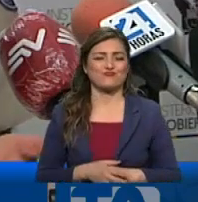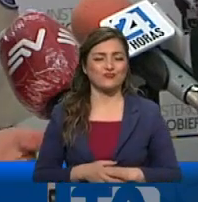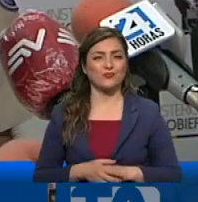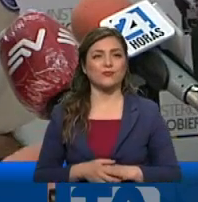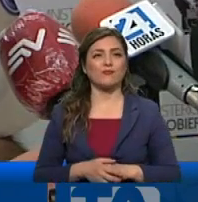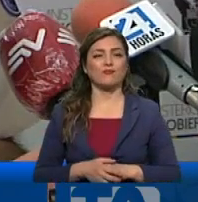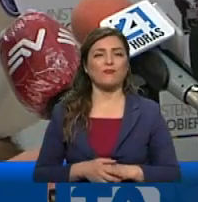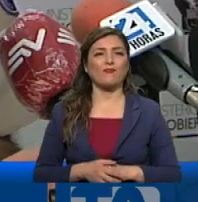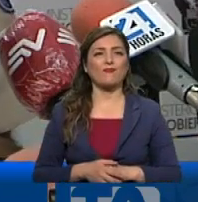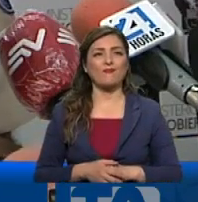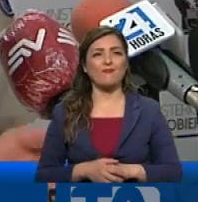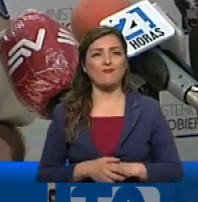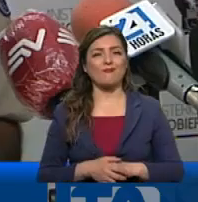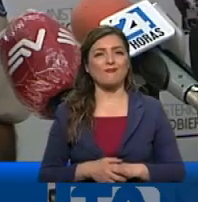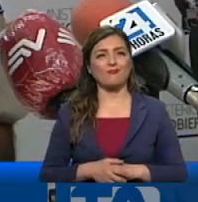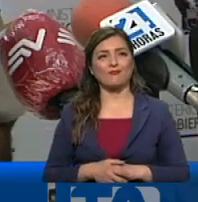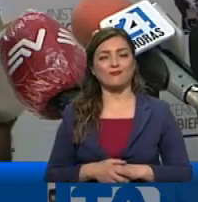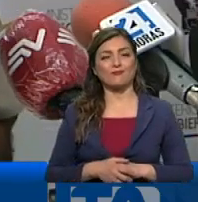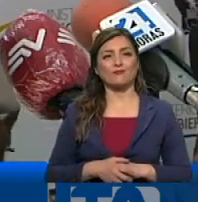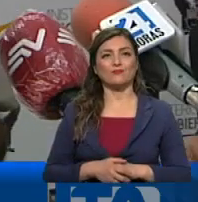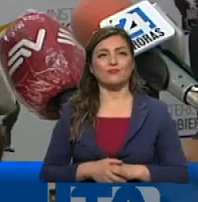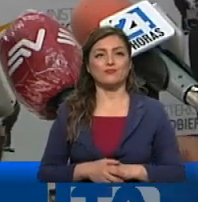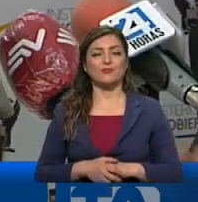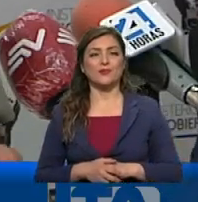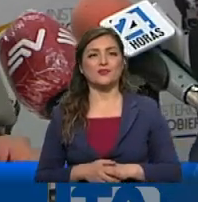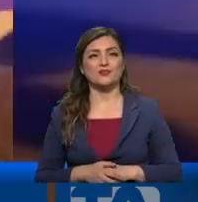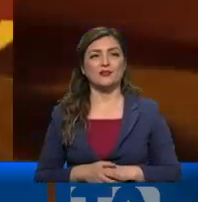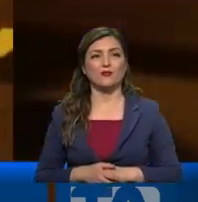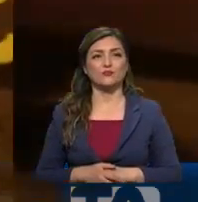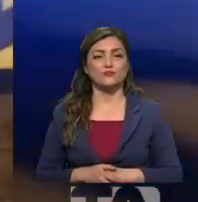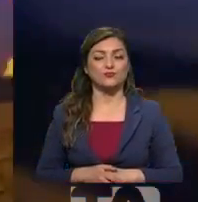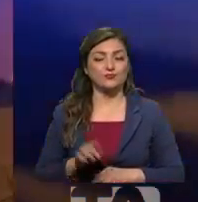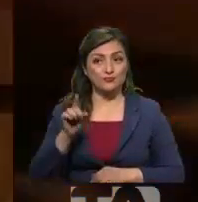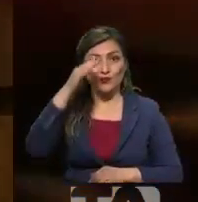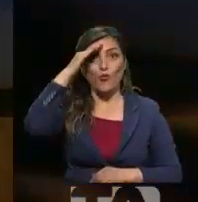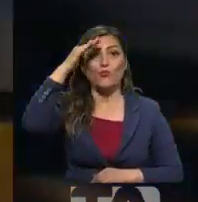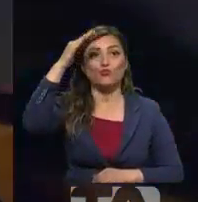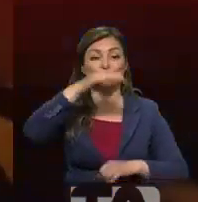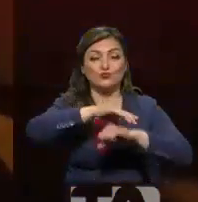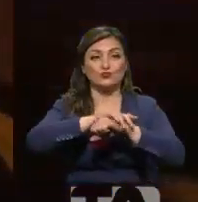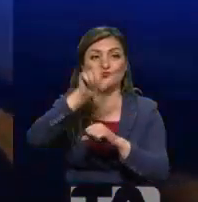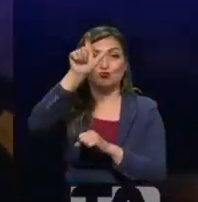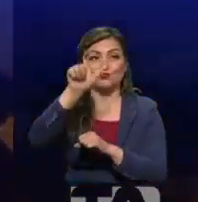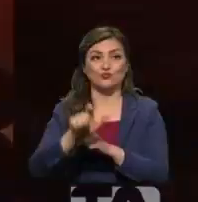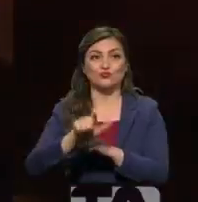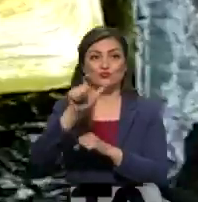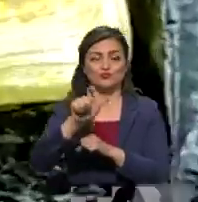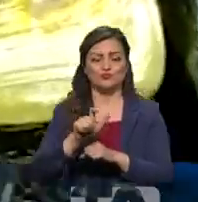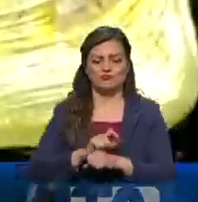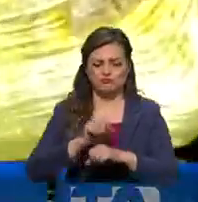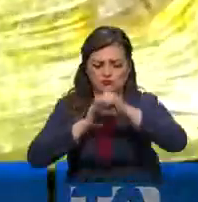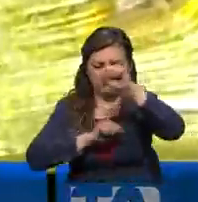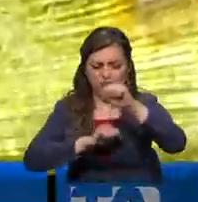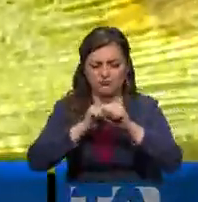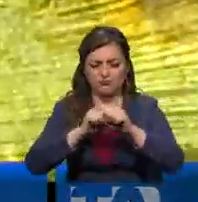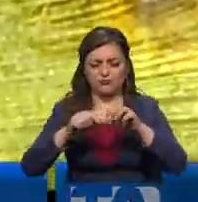sea el ejecutar actos violentos y delictivos. Pero además, la policía detuvo a un sujeto por la tenencia